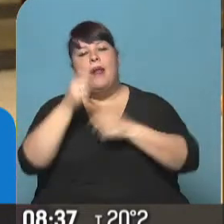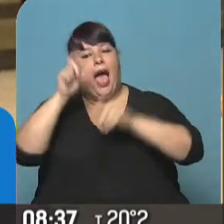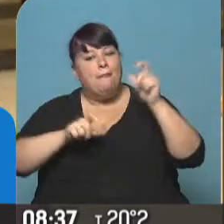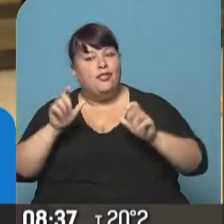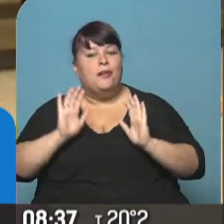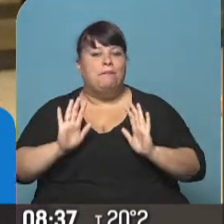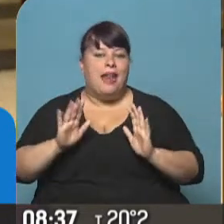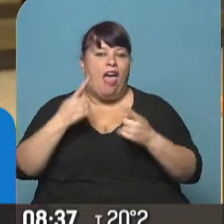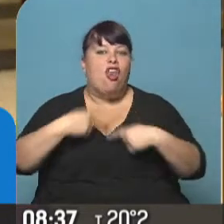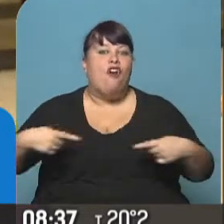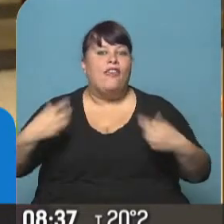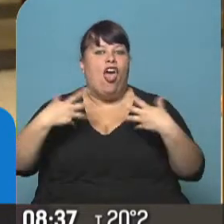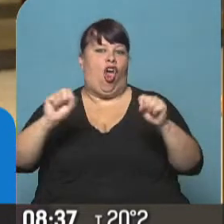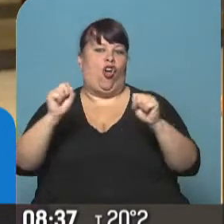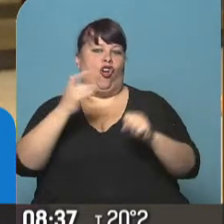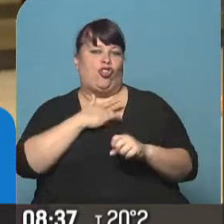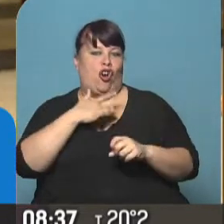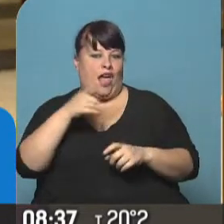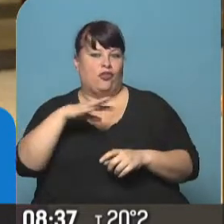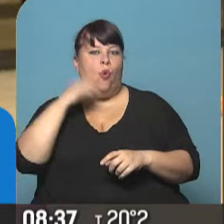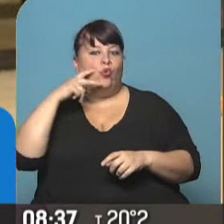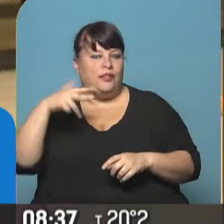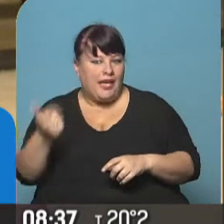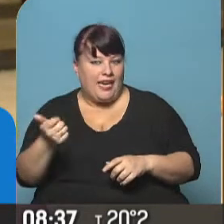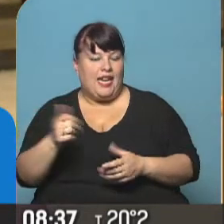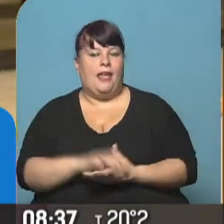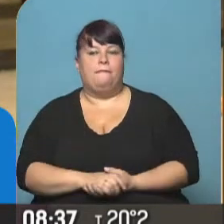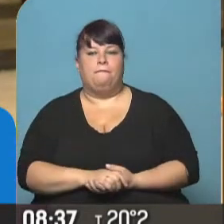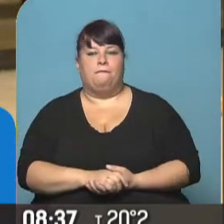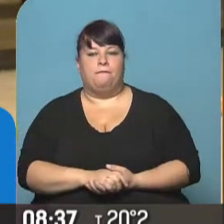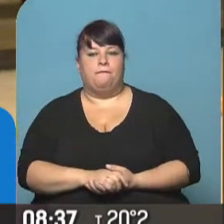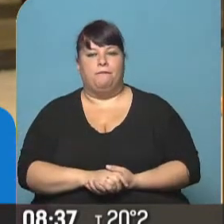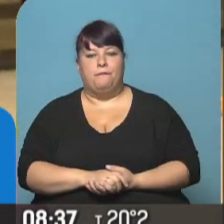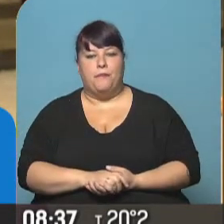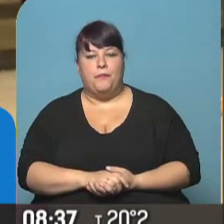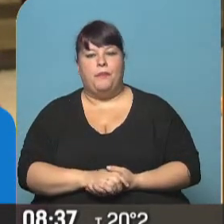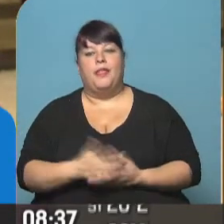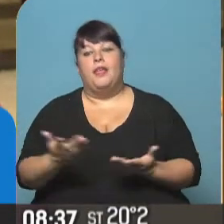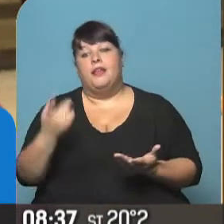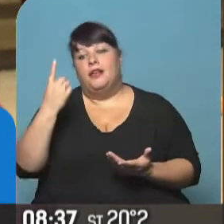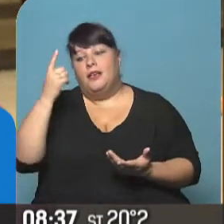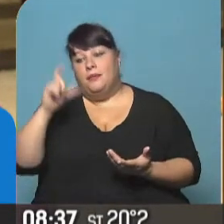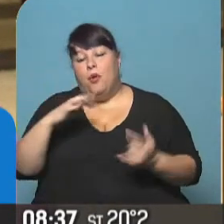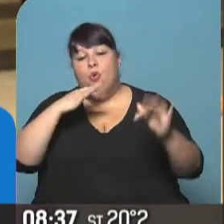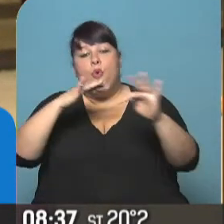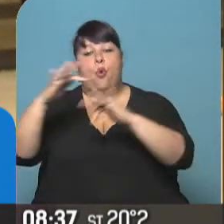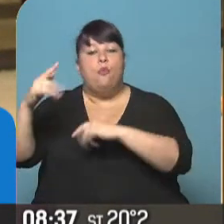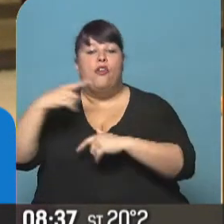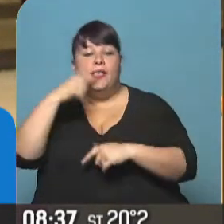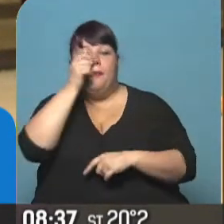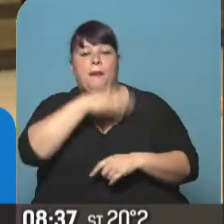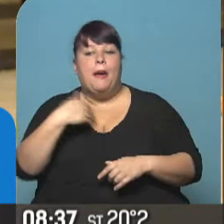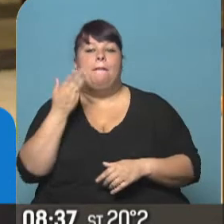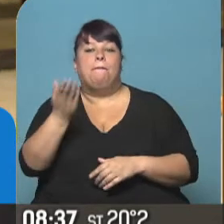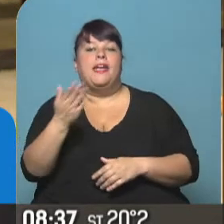que está esperando esa buena noticia de que aparezca el órgano de Justina, el corazón. Y alguien trascendió la noticia de que los